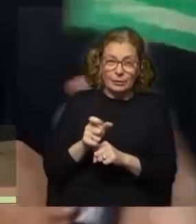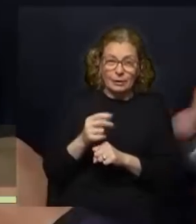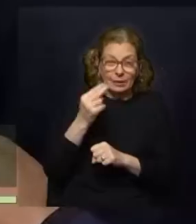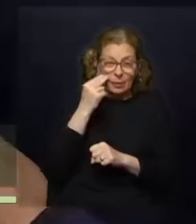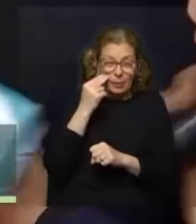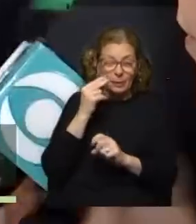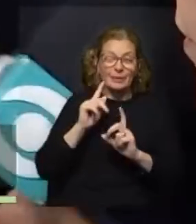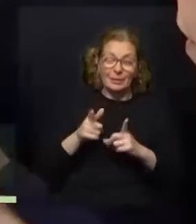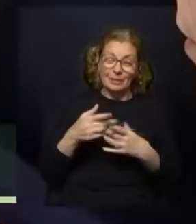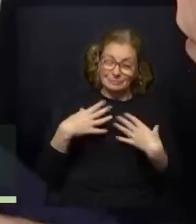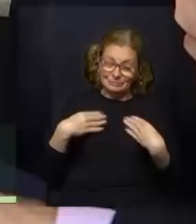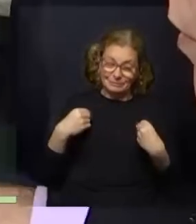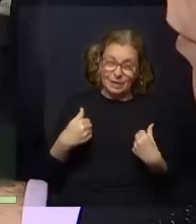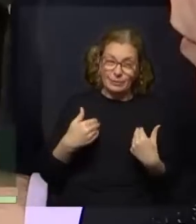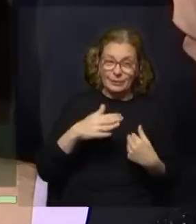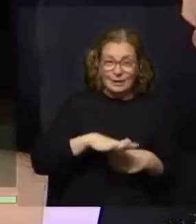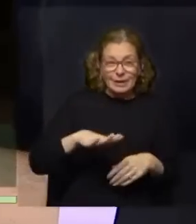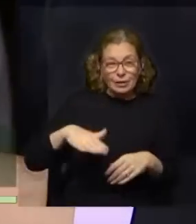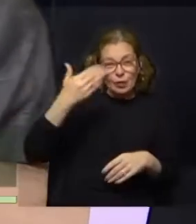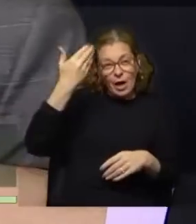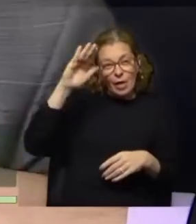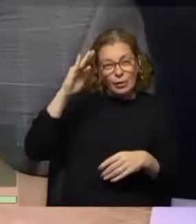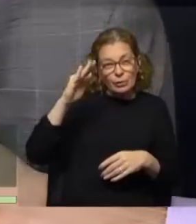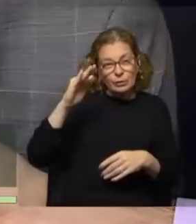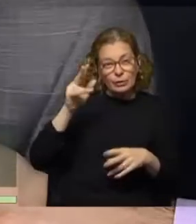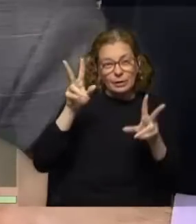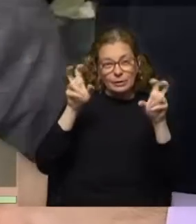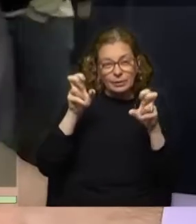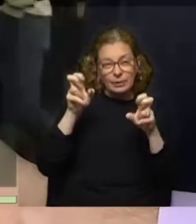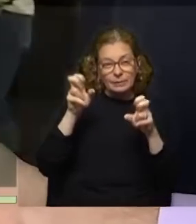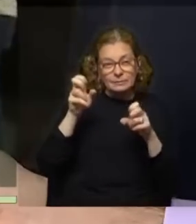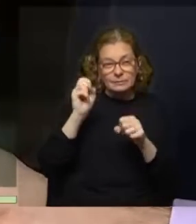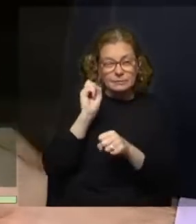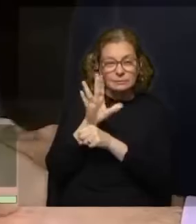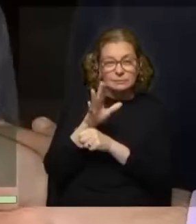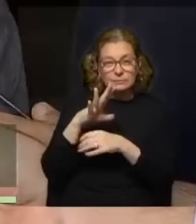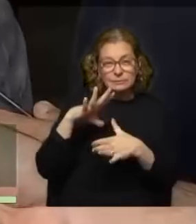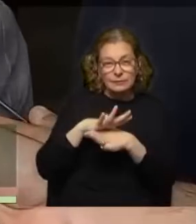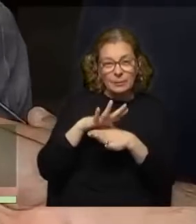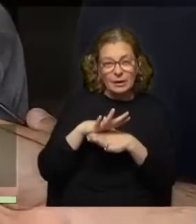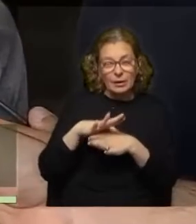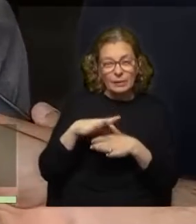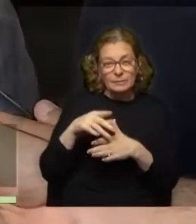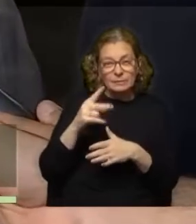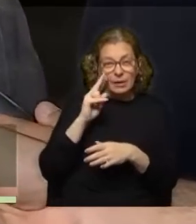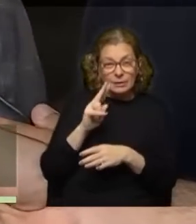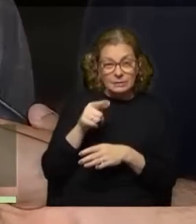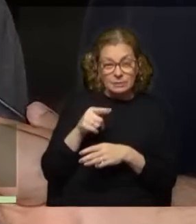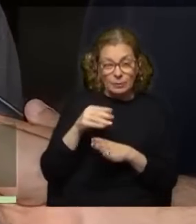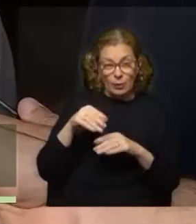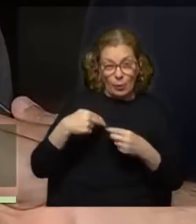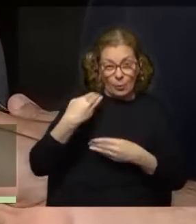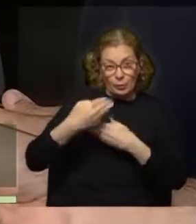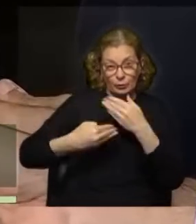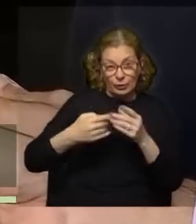damnificados de niños y adultos exactamente hoy aquí derivados de mides el núcleo nosotros estamos en un proceso